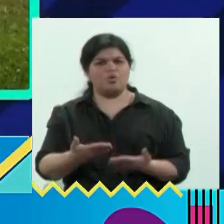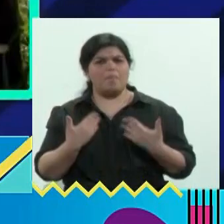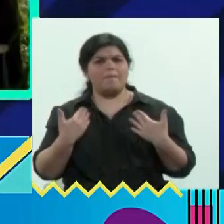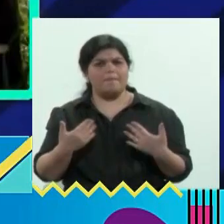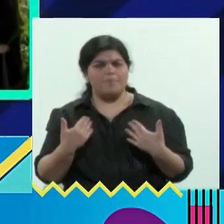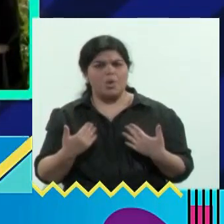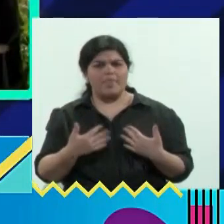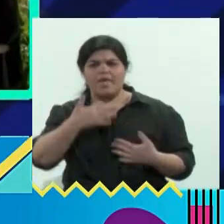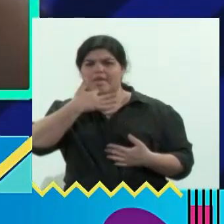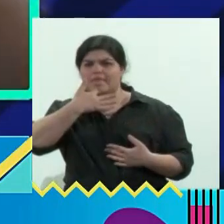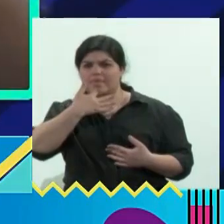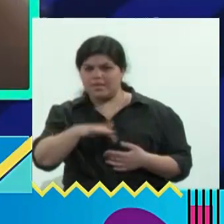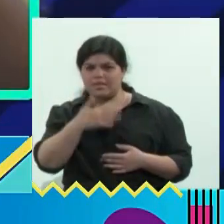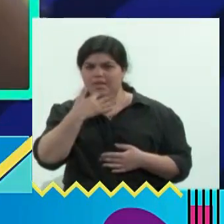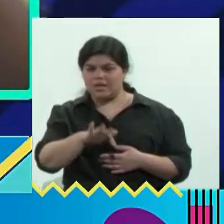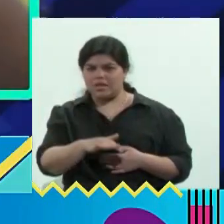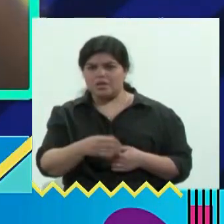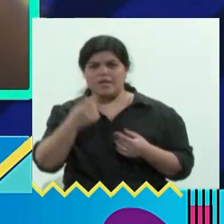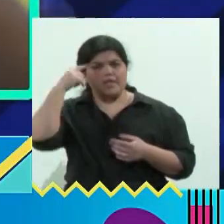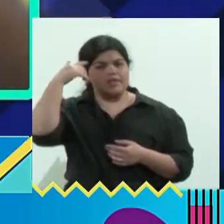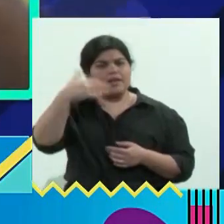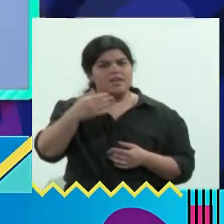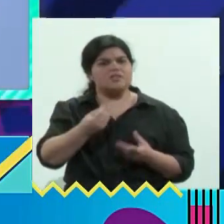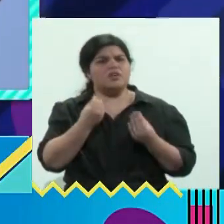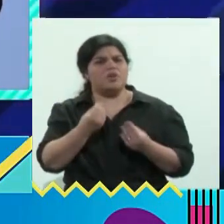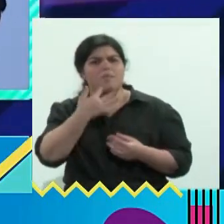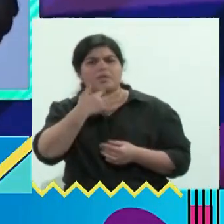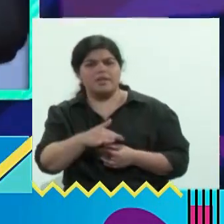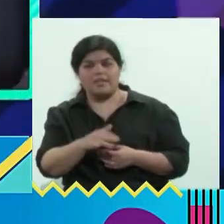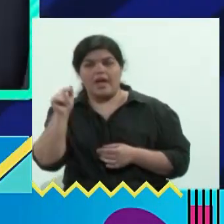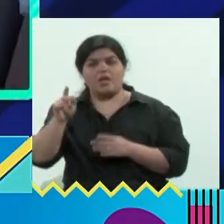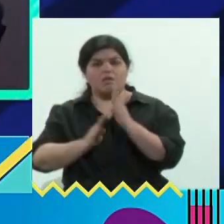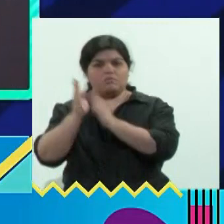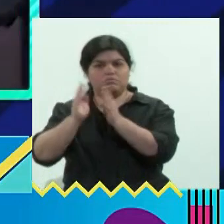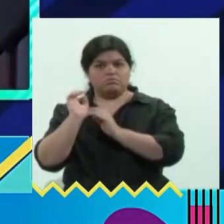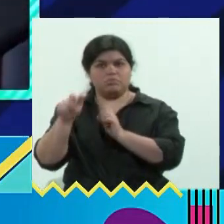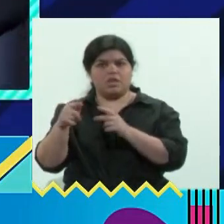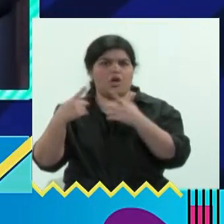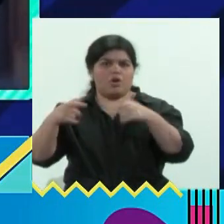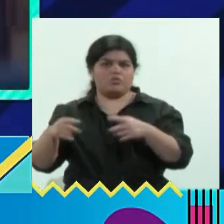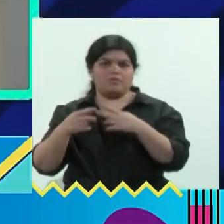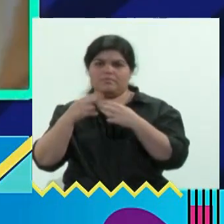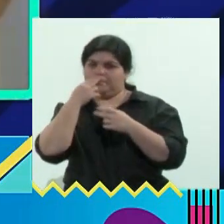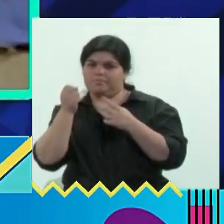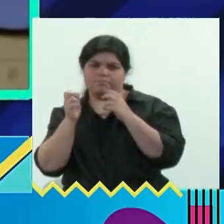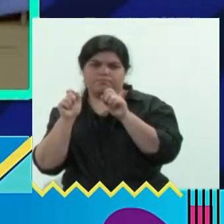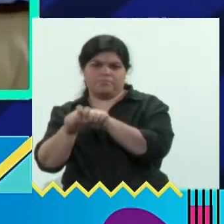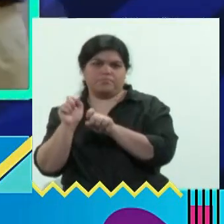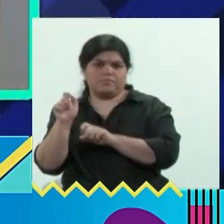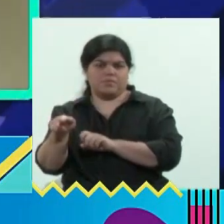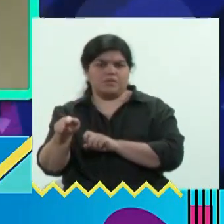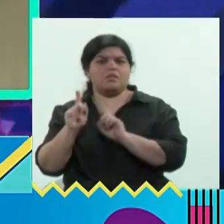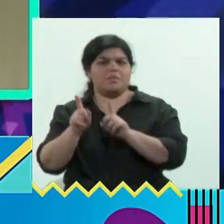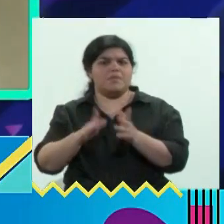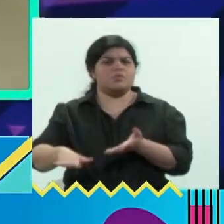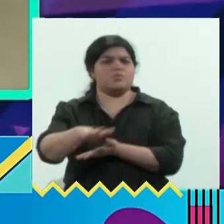de entender la inteligencia, no solamente con un tema de artificialidades electrónicas, sino con un tema de sociedades